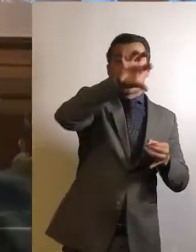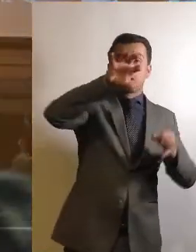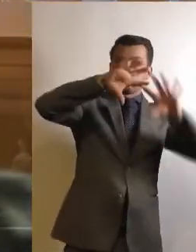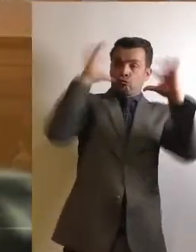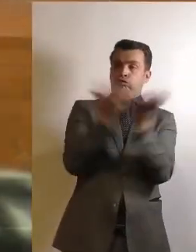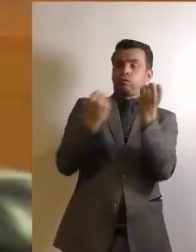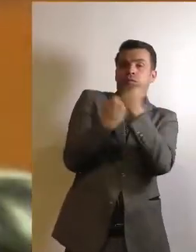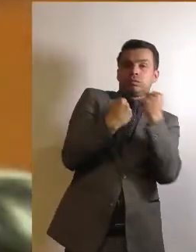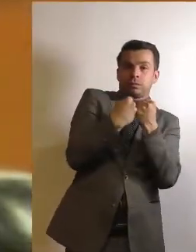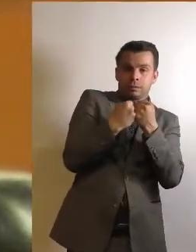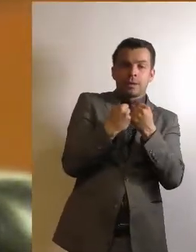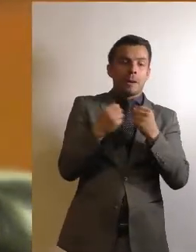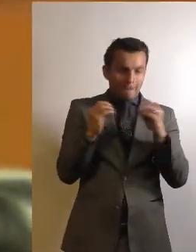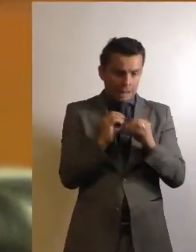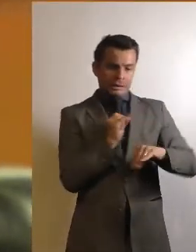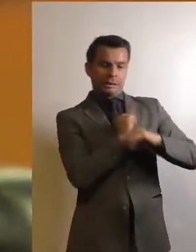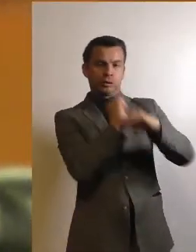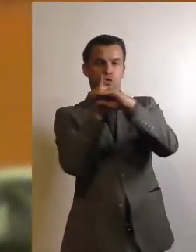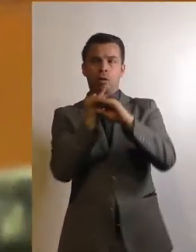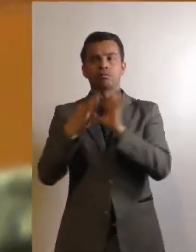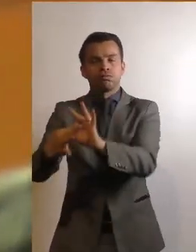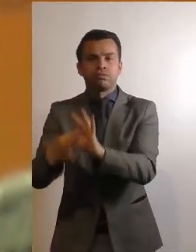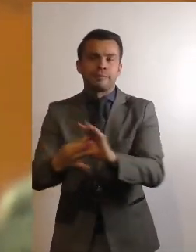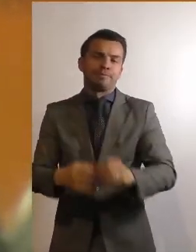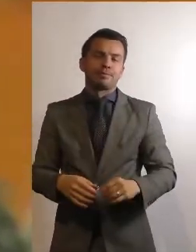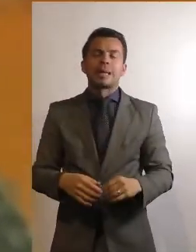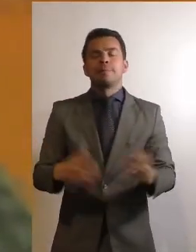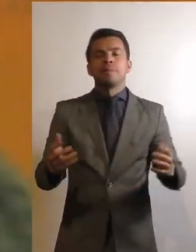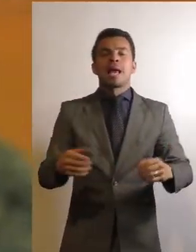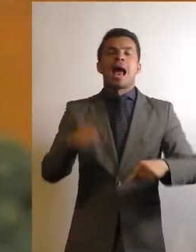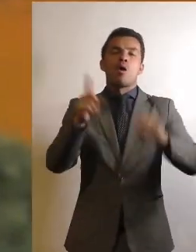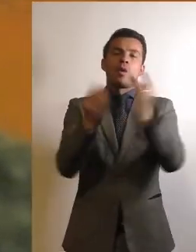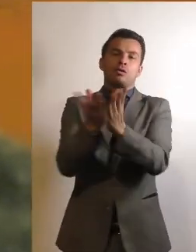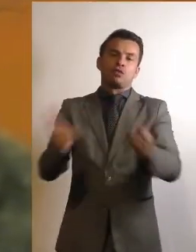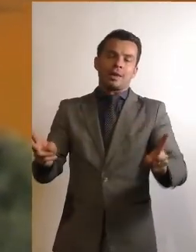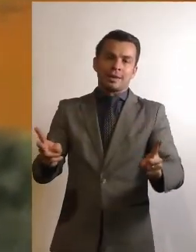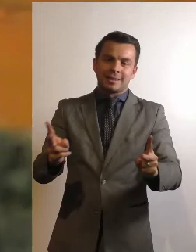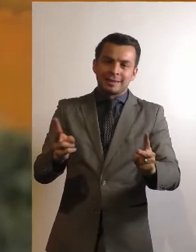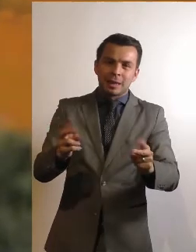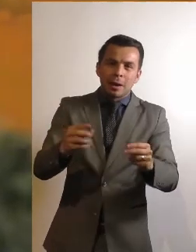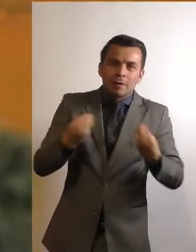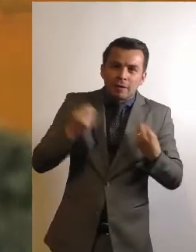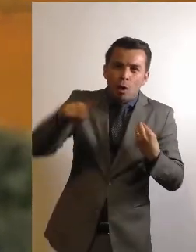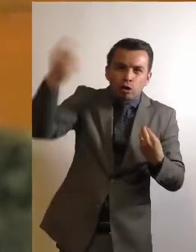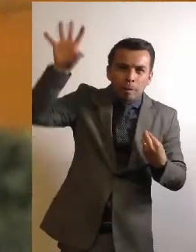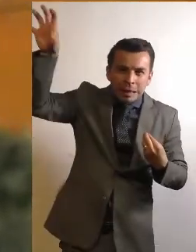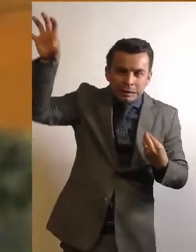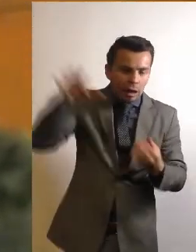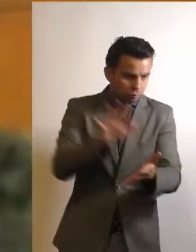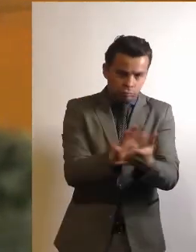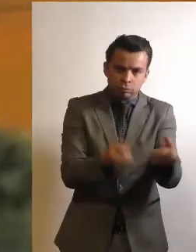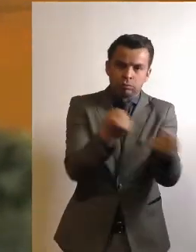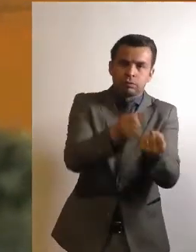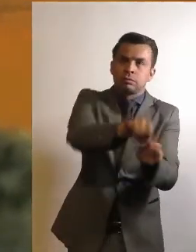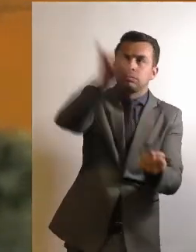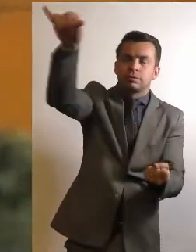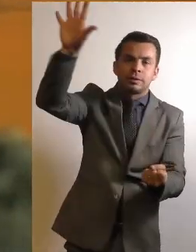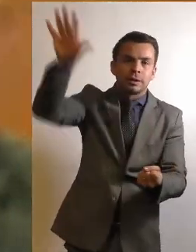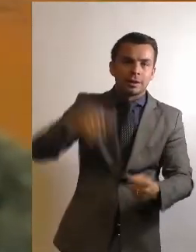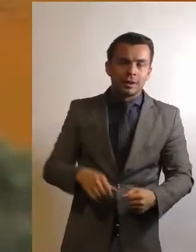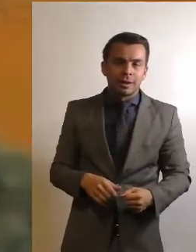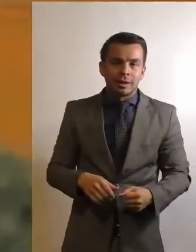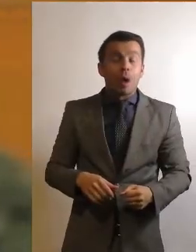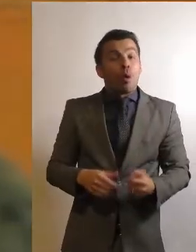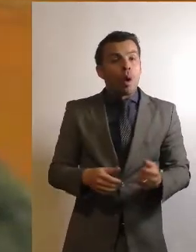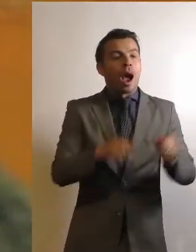nuestras instituciones. Dimos apoyo a estudiantes extranjeros para que pudieran retornar a sus casas y apoyamos a nuestros estudiantes para que